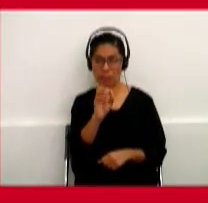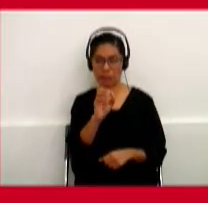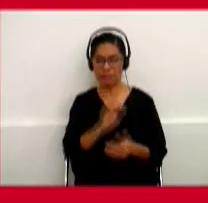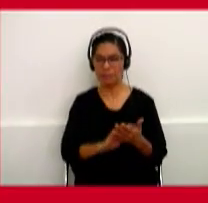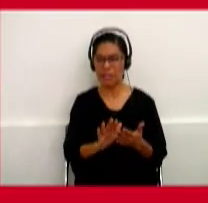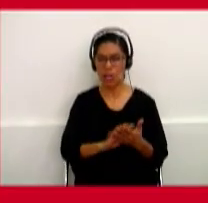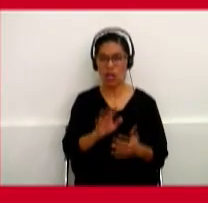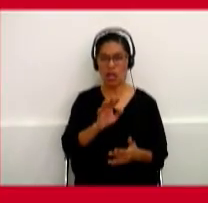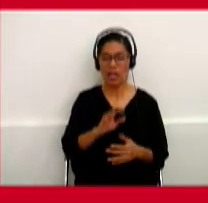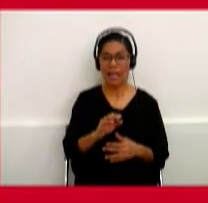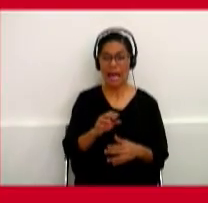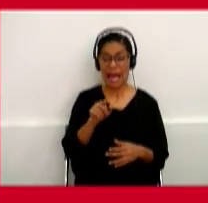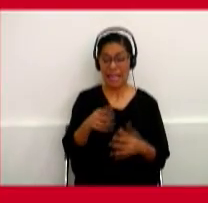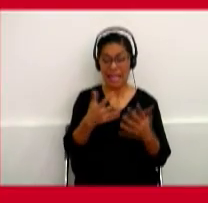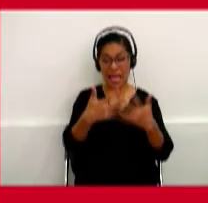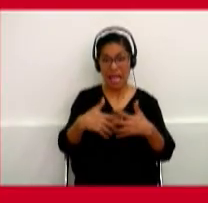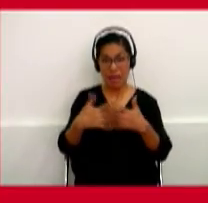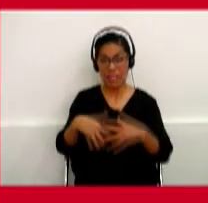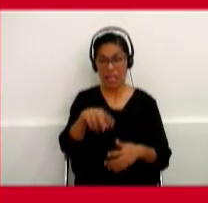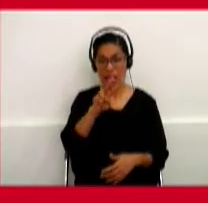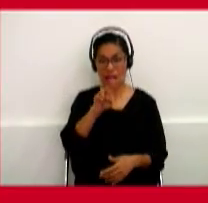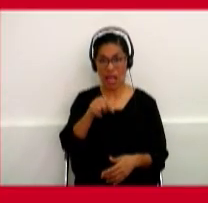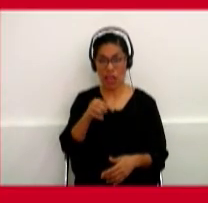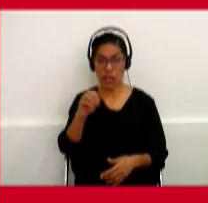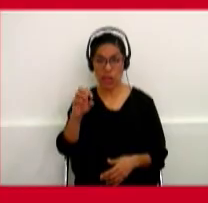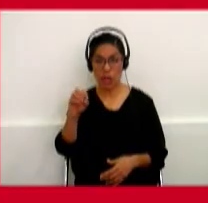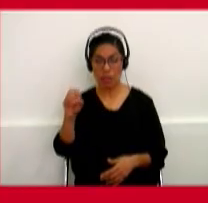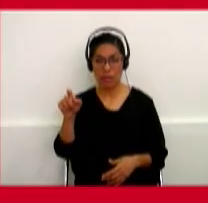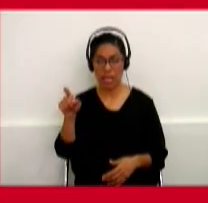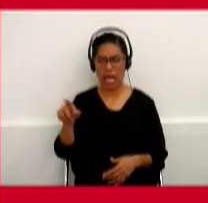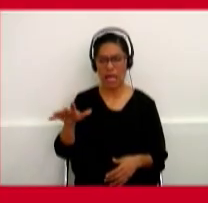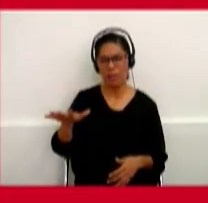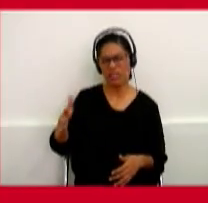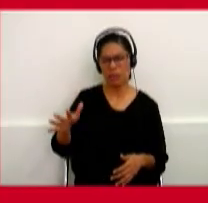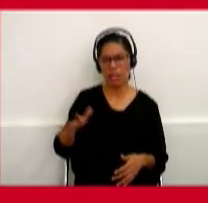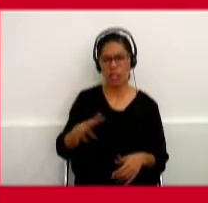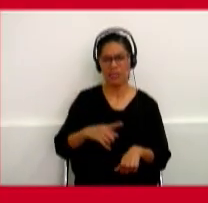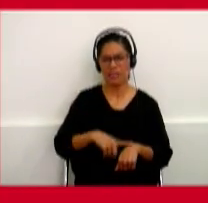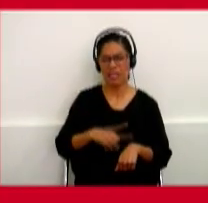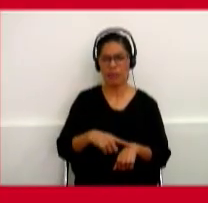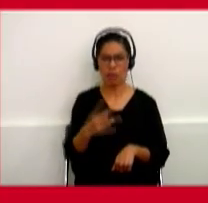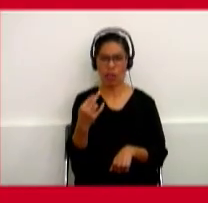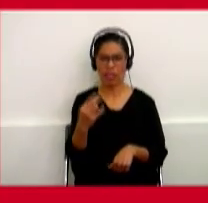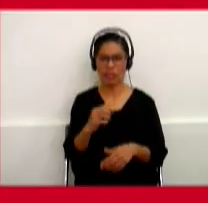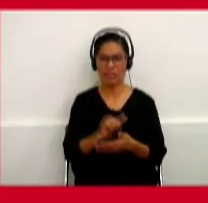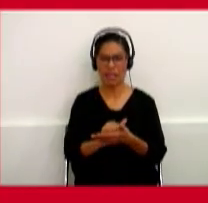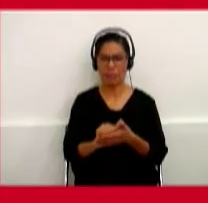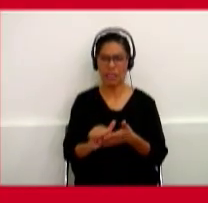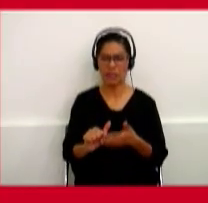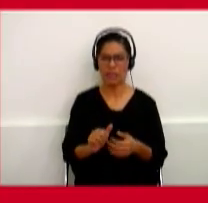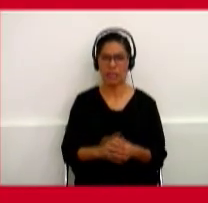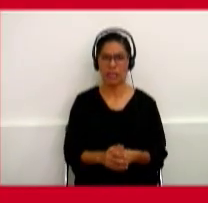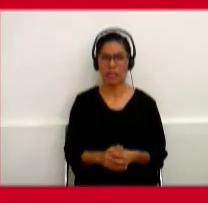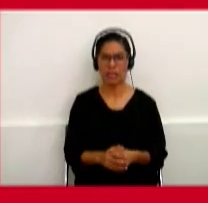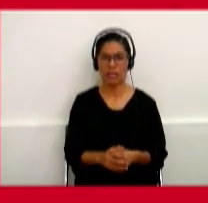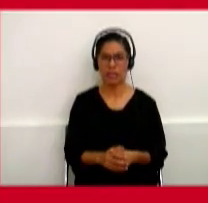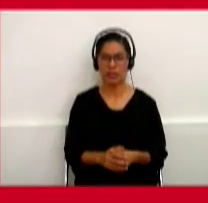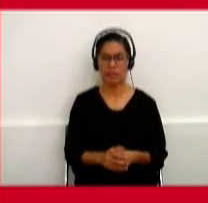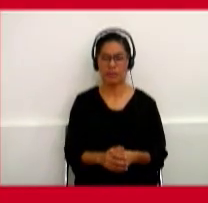globales en un periodo de 12 meses han experimentado 200 mil